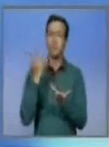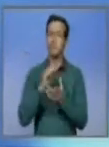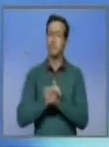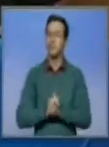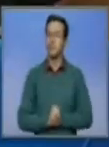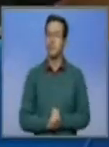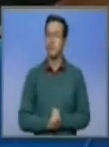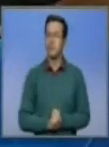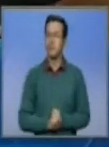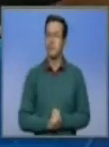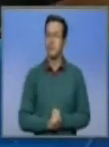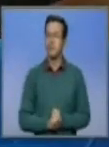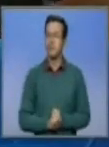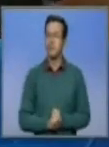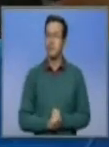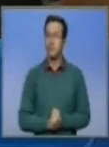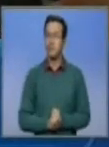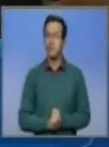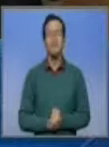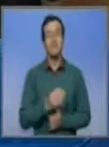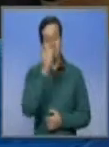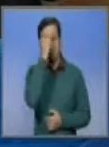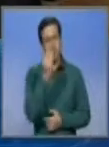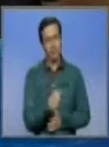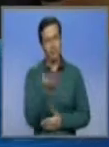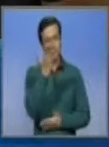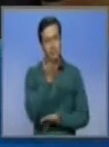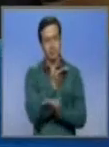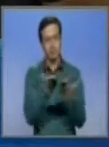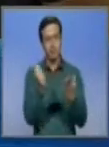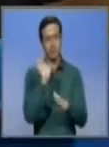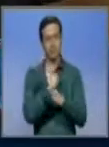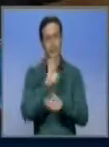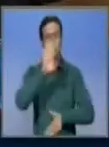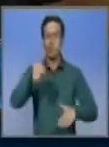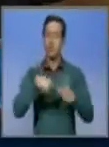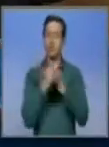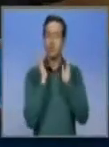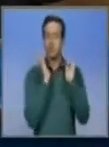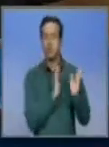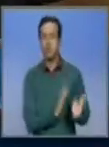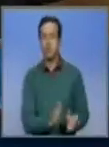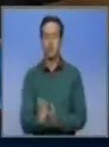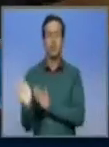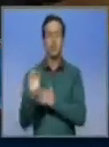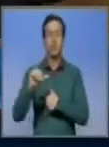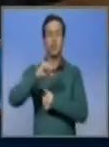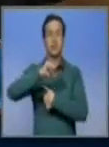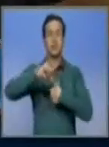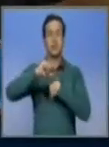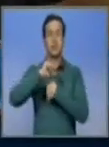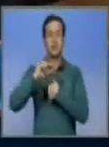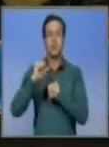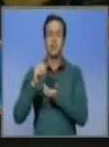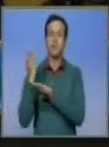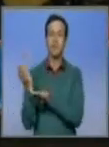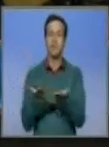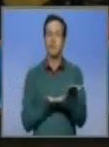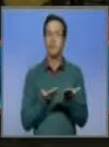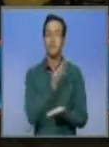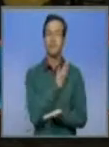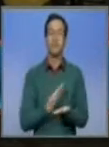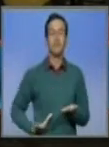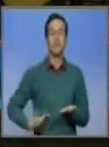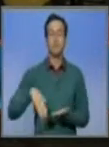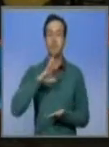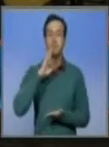escuchamos. ¿Qué tal? Muy buen día, Ecuador. Ya todo está listo en este país centroamericano para recibir al presidente Rafael Correa y